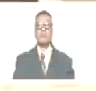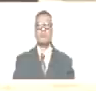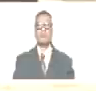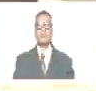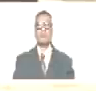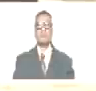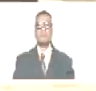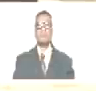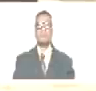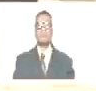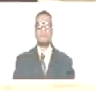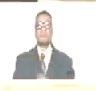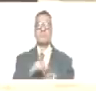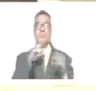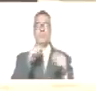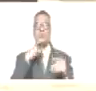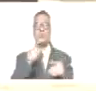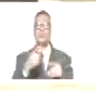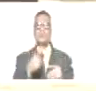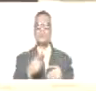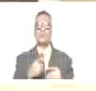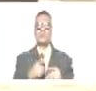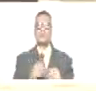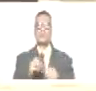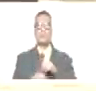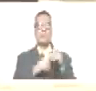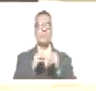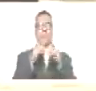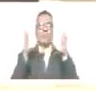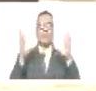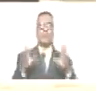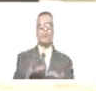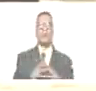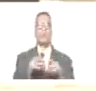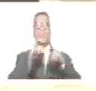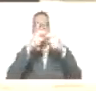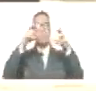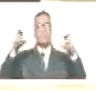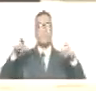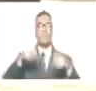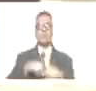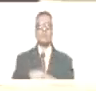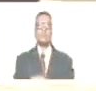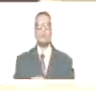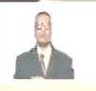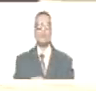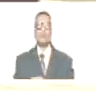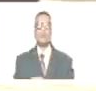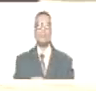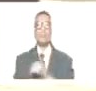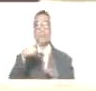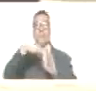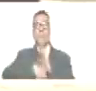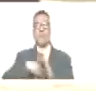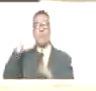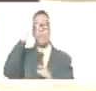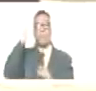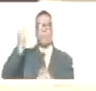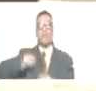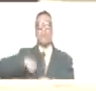cuando hablan de fuegos pirotécnicos, de lemas, es que en el fondo saben que nosotros sí vamos a